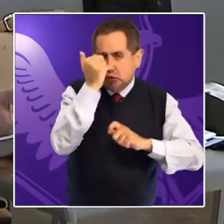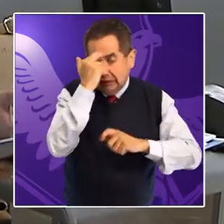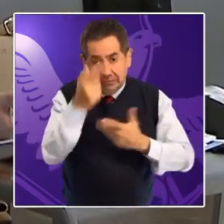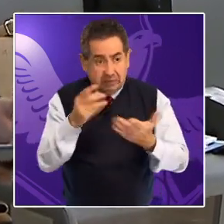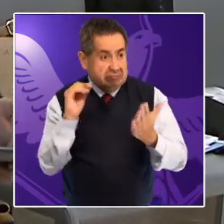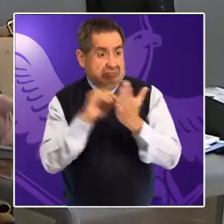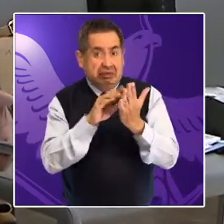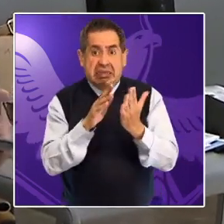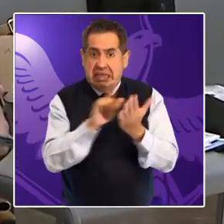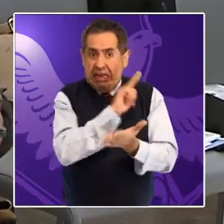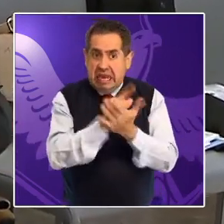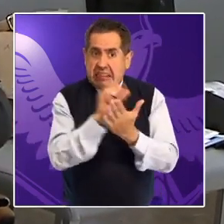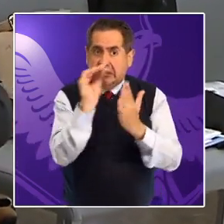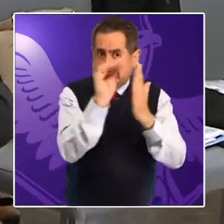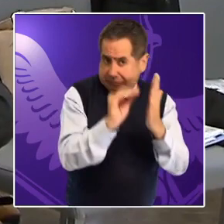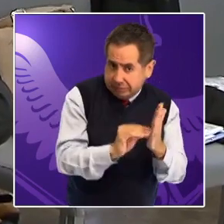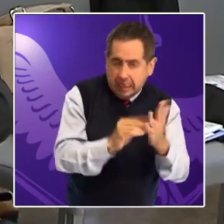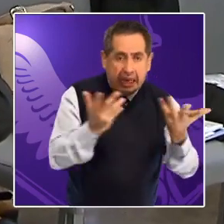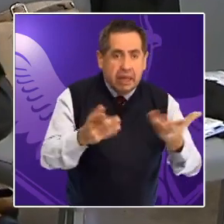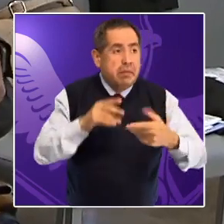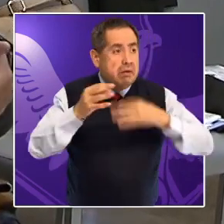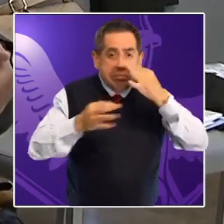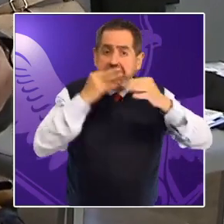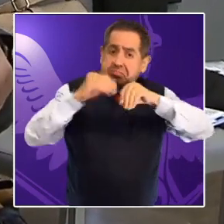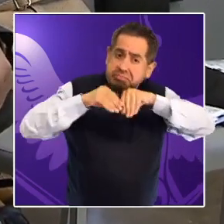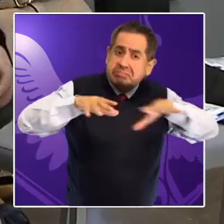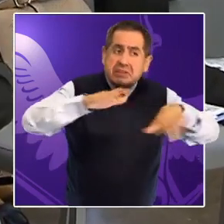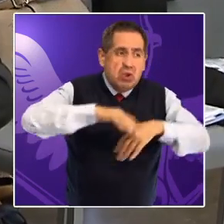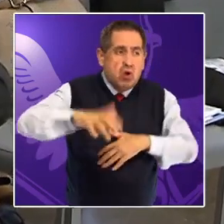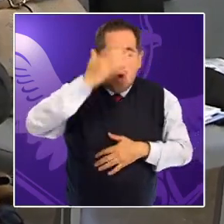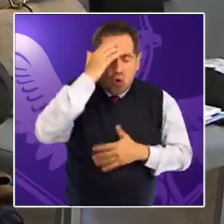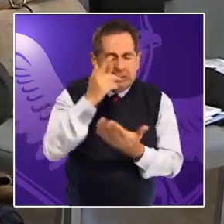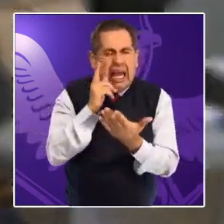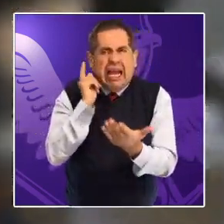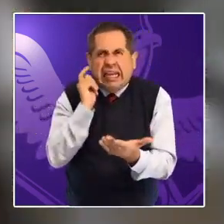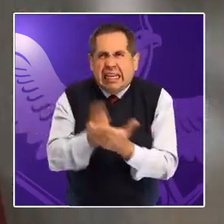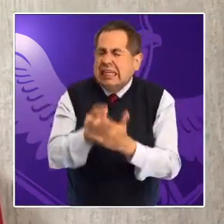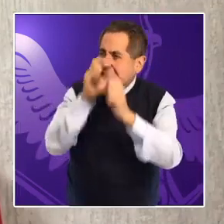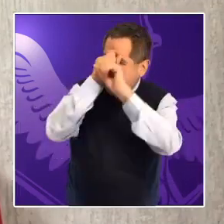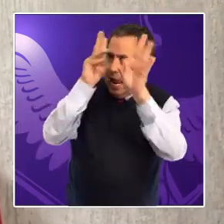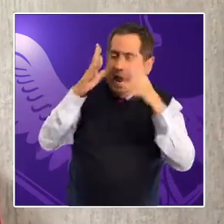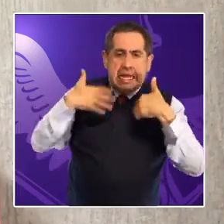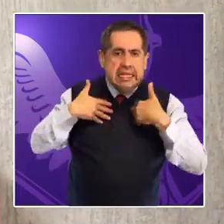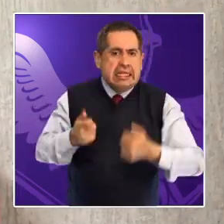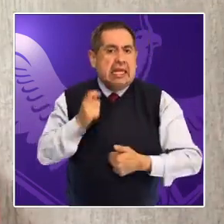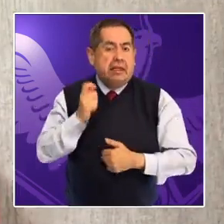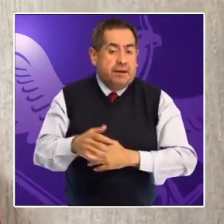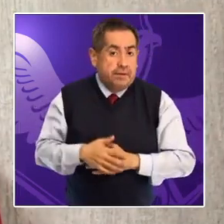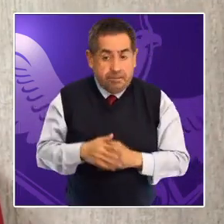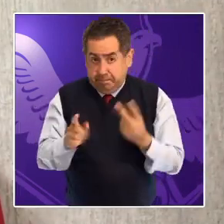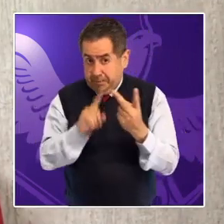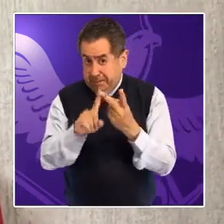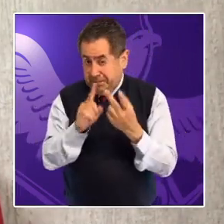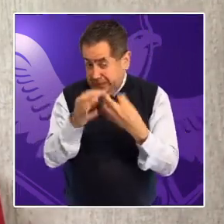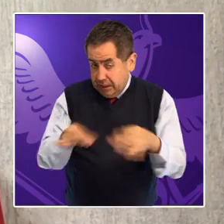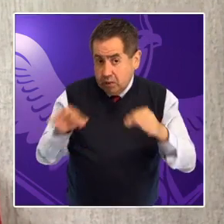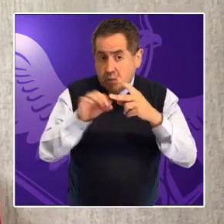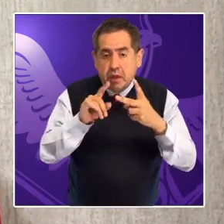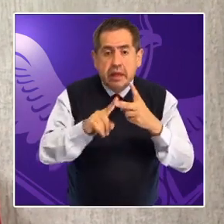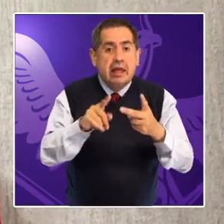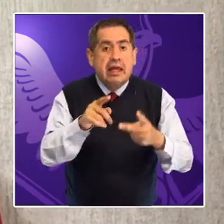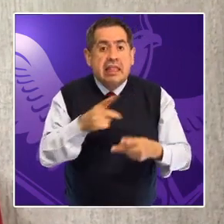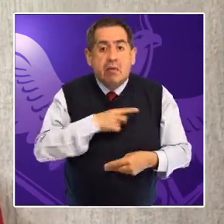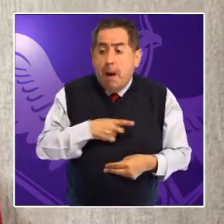que hace falta popularizarlo más, entenderlo más. Y una segunda cosa que es súper importante, que hay que preguntarle a